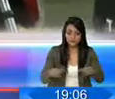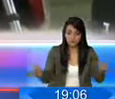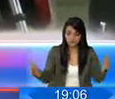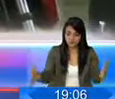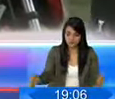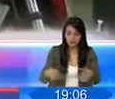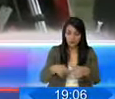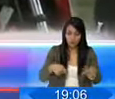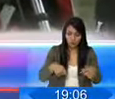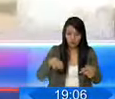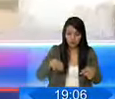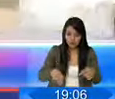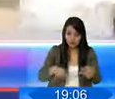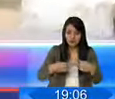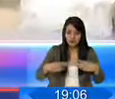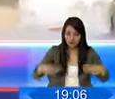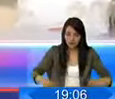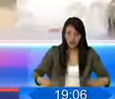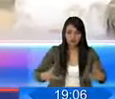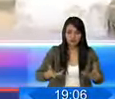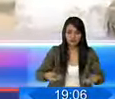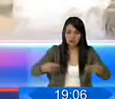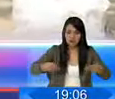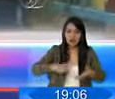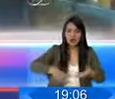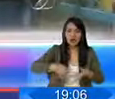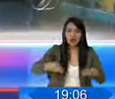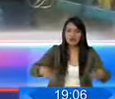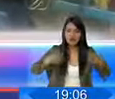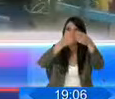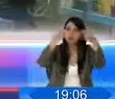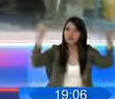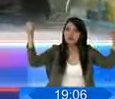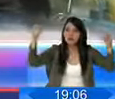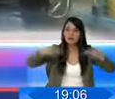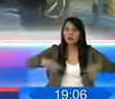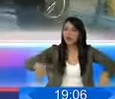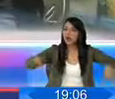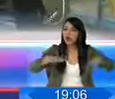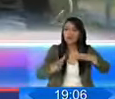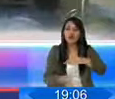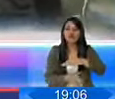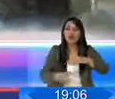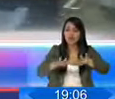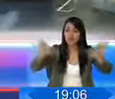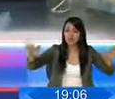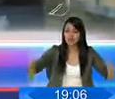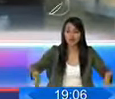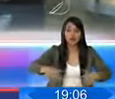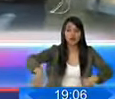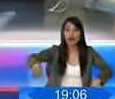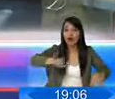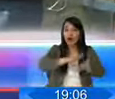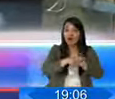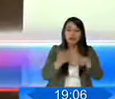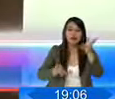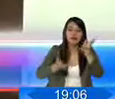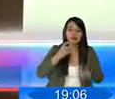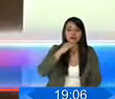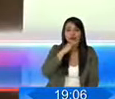como los materiales, como los muebles, el lugar donde procesan los alimentos, pueden